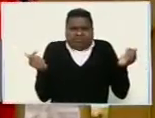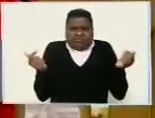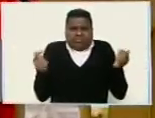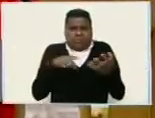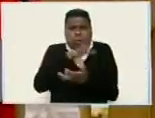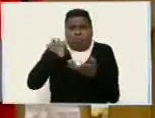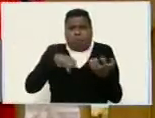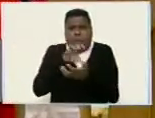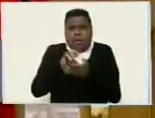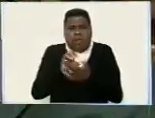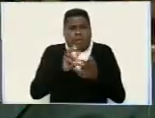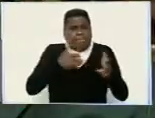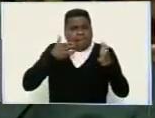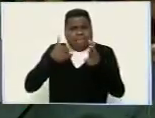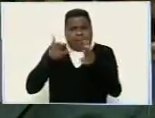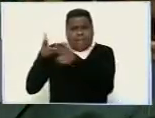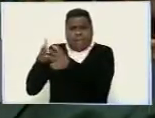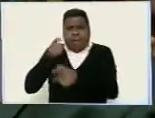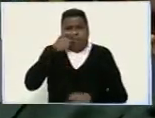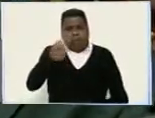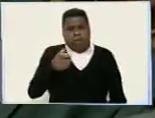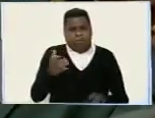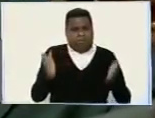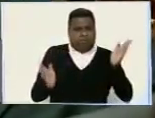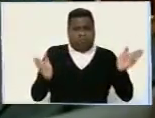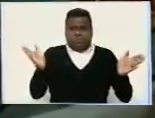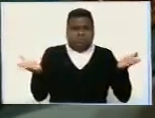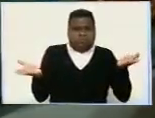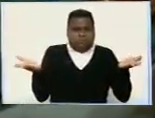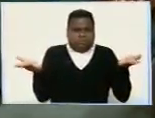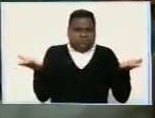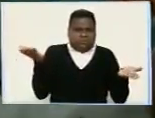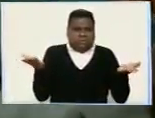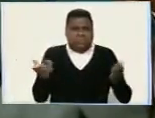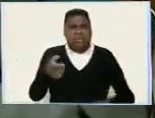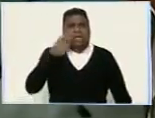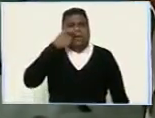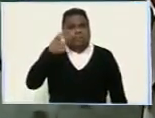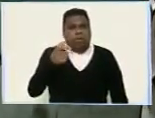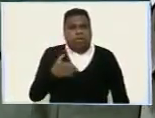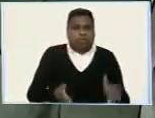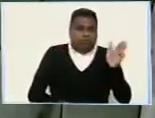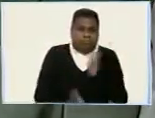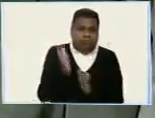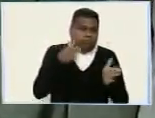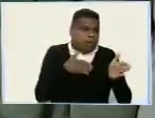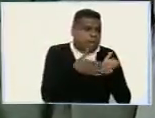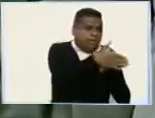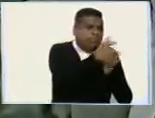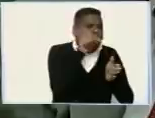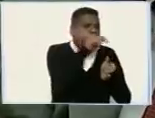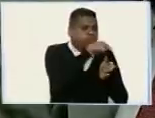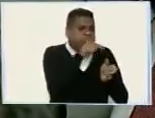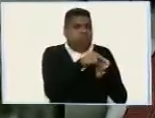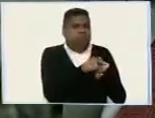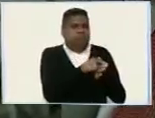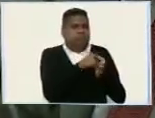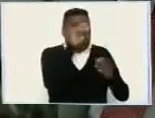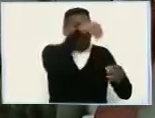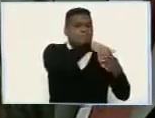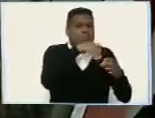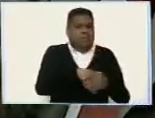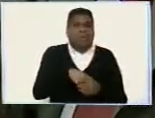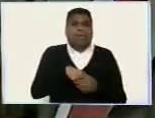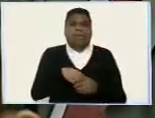civil o de recuperar la paz. Y el pueblo venezolano salió a respaldar esa posibilidad. Por eso esta